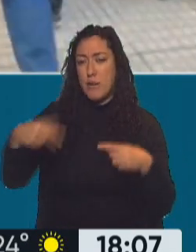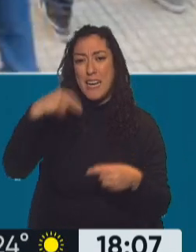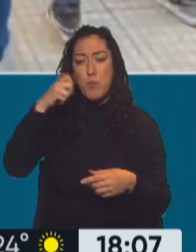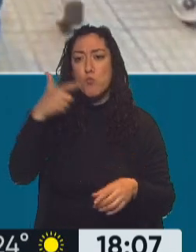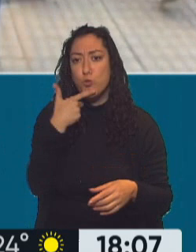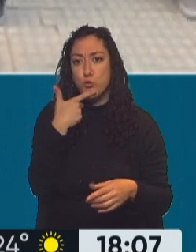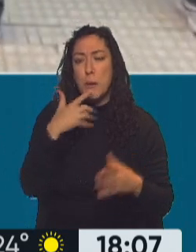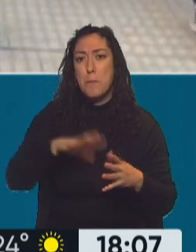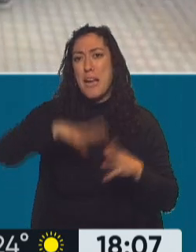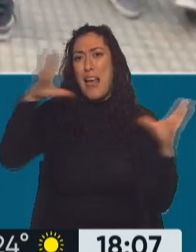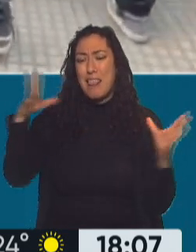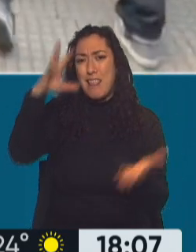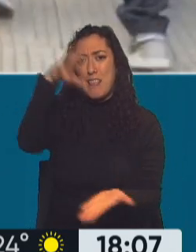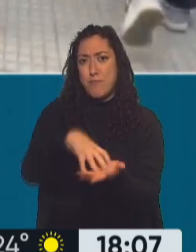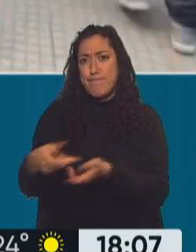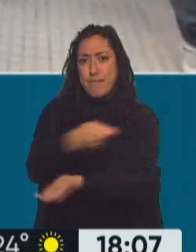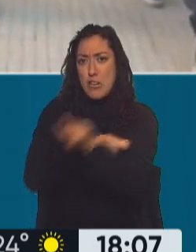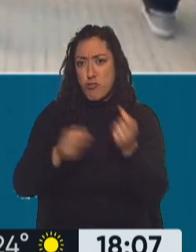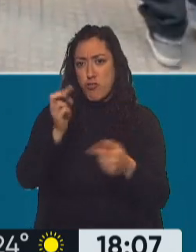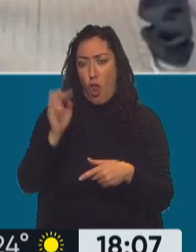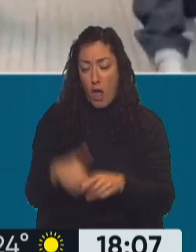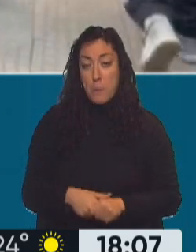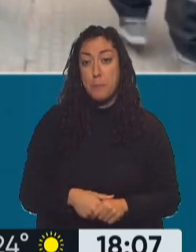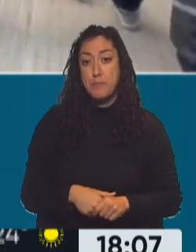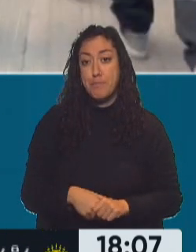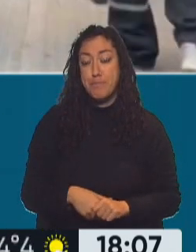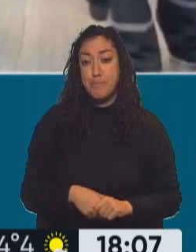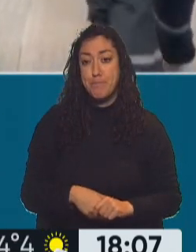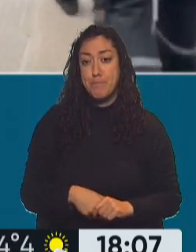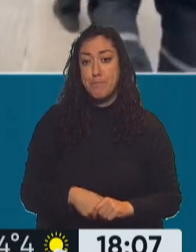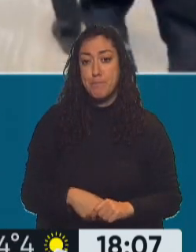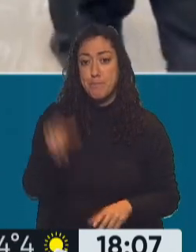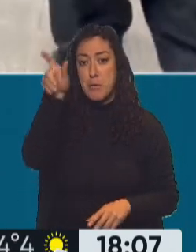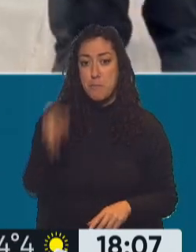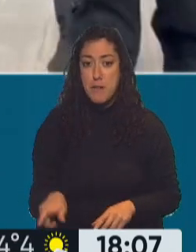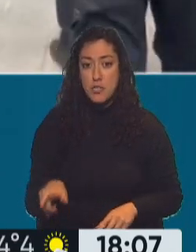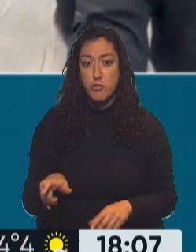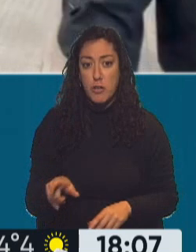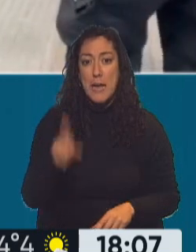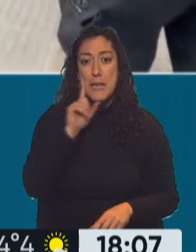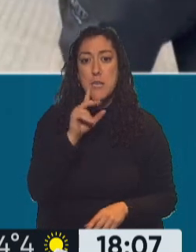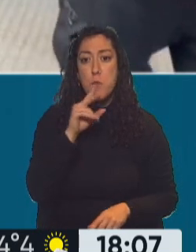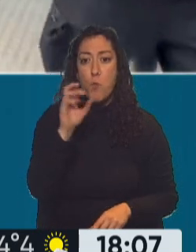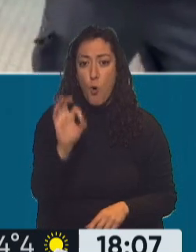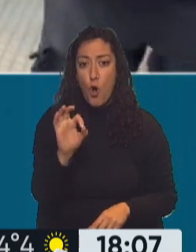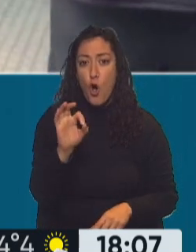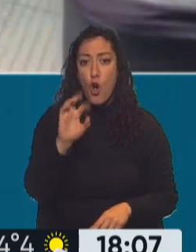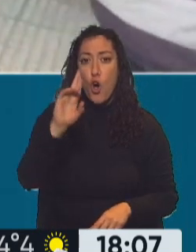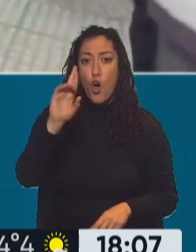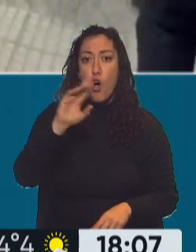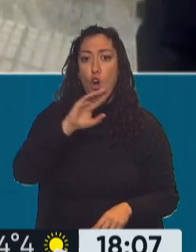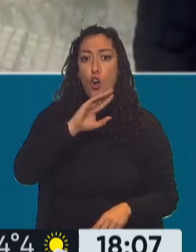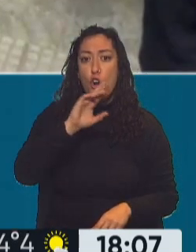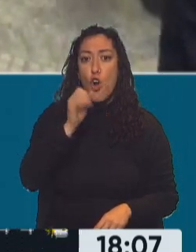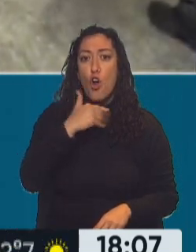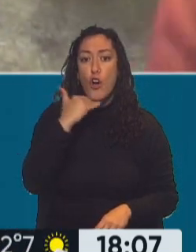mayor cueva de la City porteña. El nombre que surgió detrás de estas oficinas fue el de Ivo Esteban Rognica,